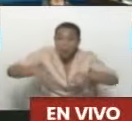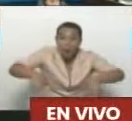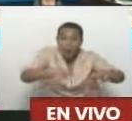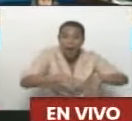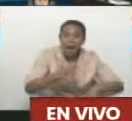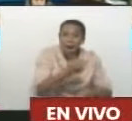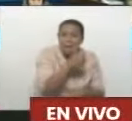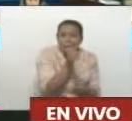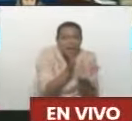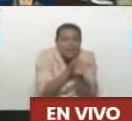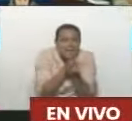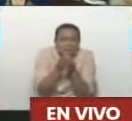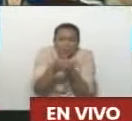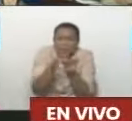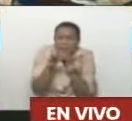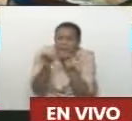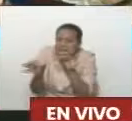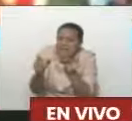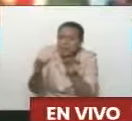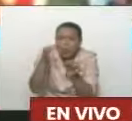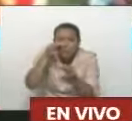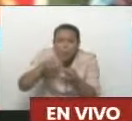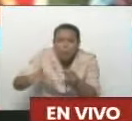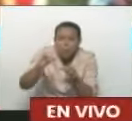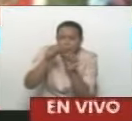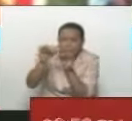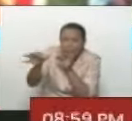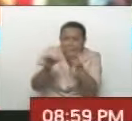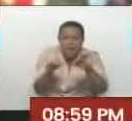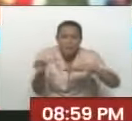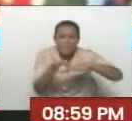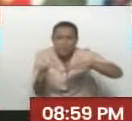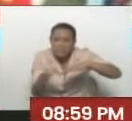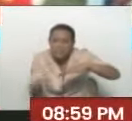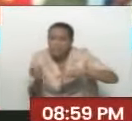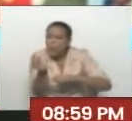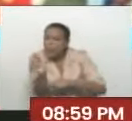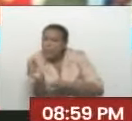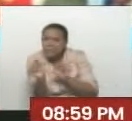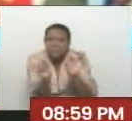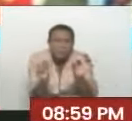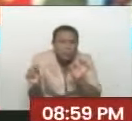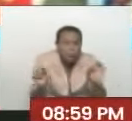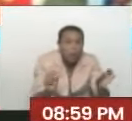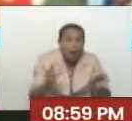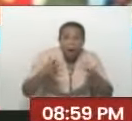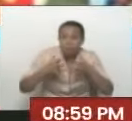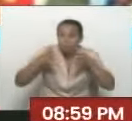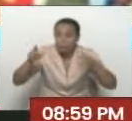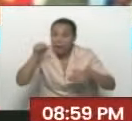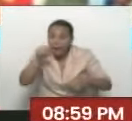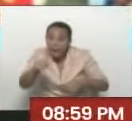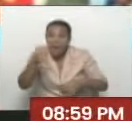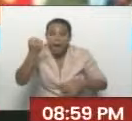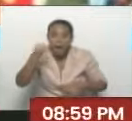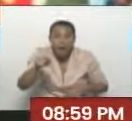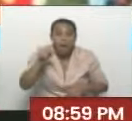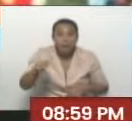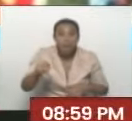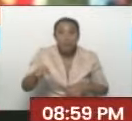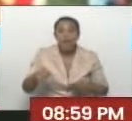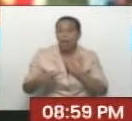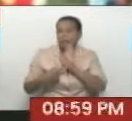tenemos cada rincón, cada espacio, cada municipalización que hace en sí